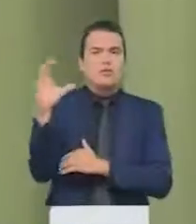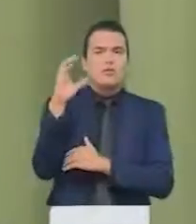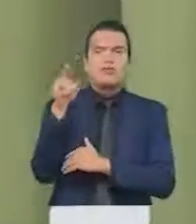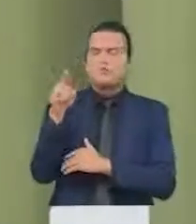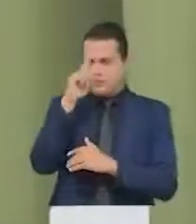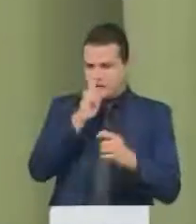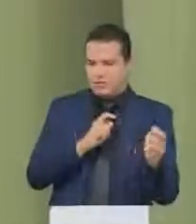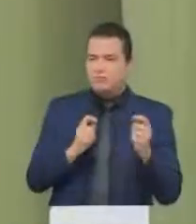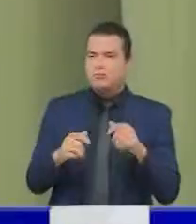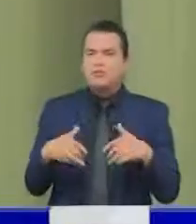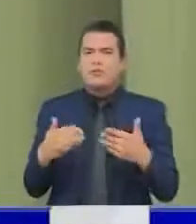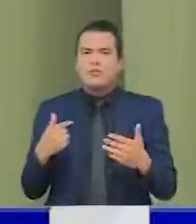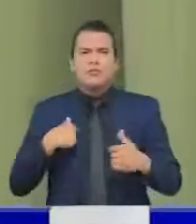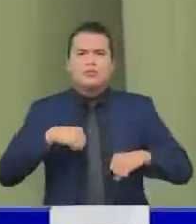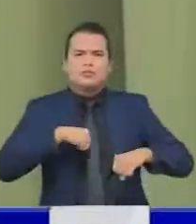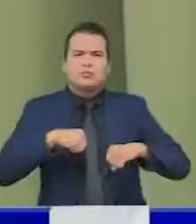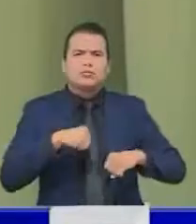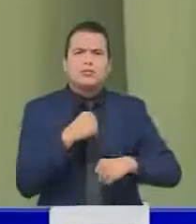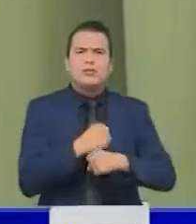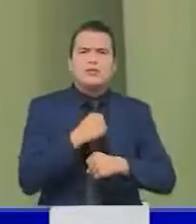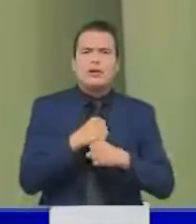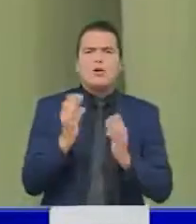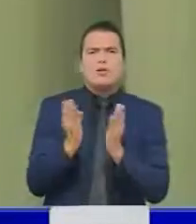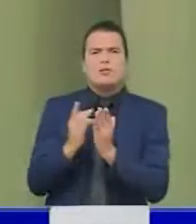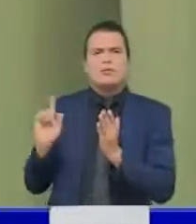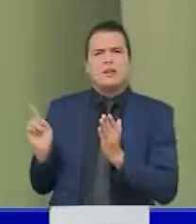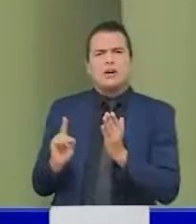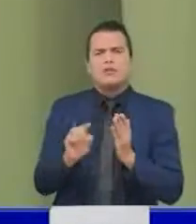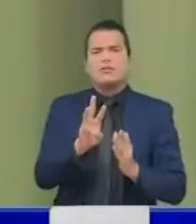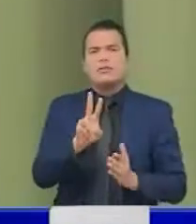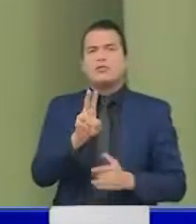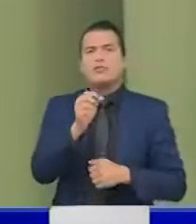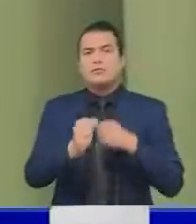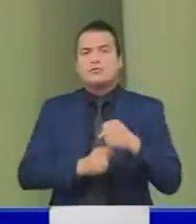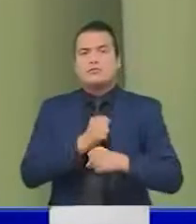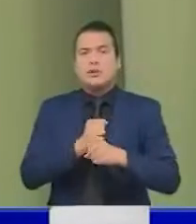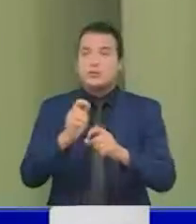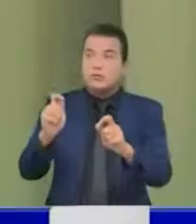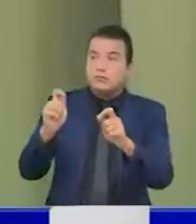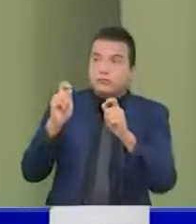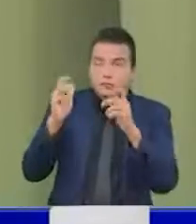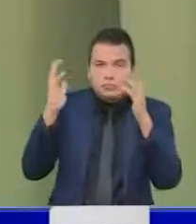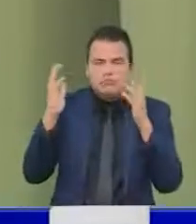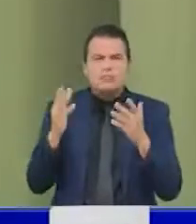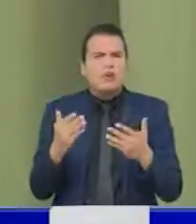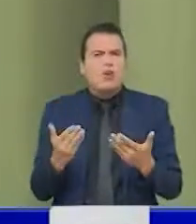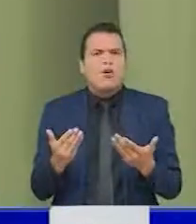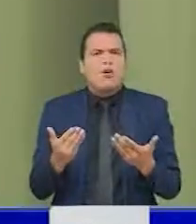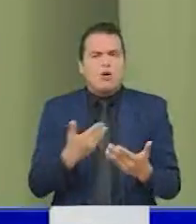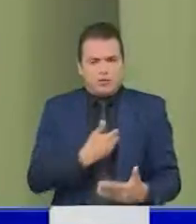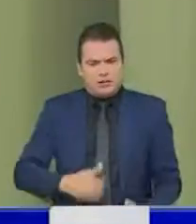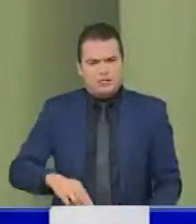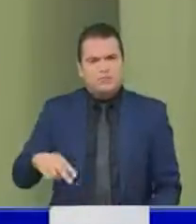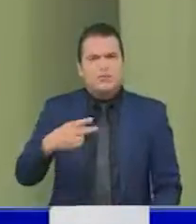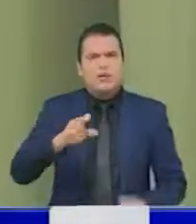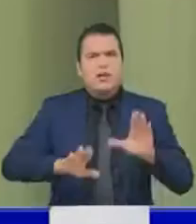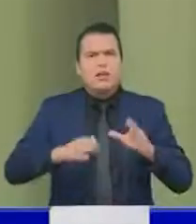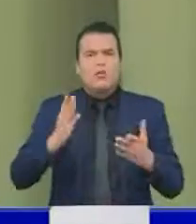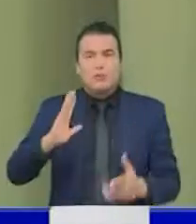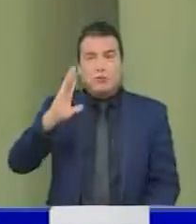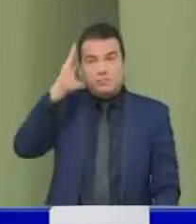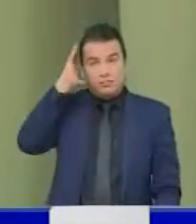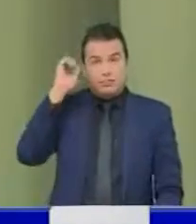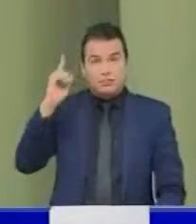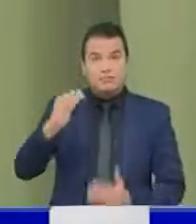yo llevo 32 años sirviendo en el país en educación y decidí asumir este rol por invitación del ingeniero rodolfo hernández